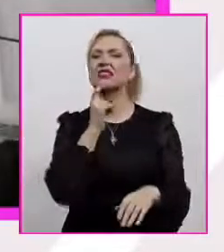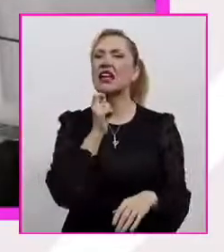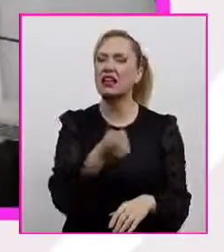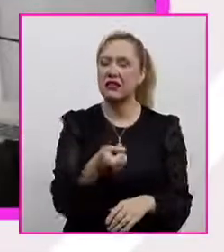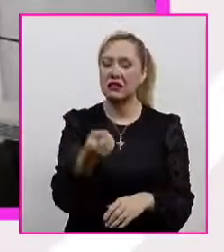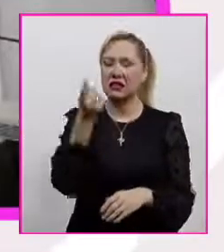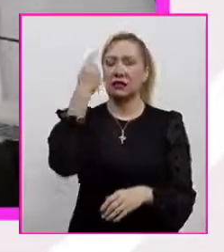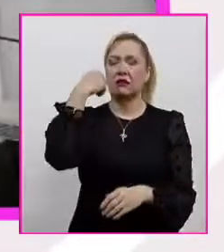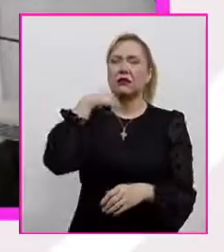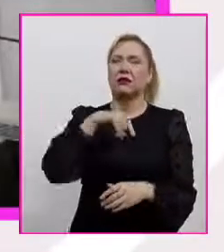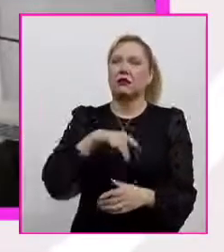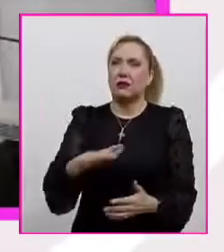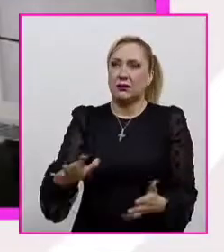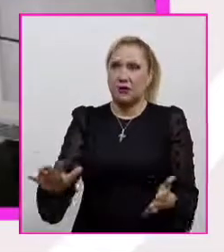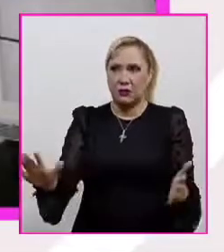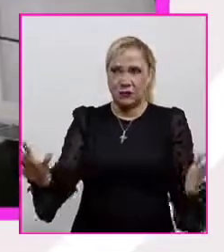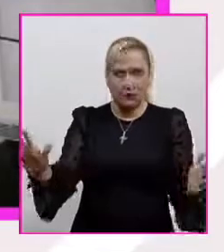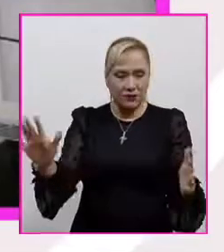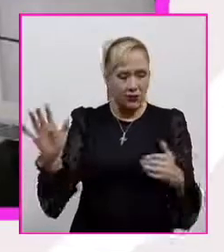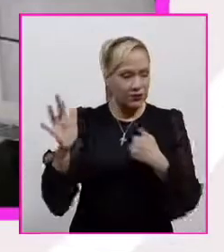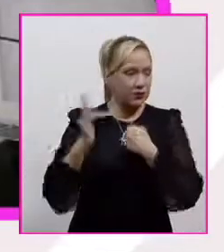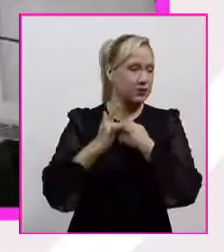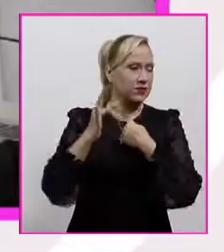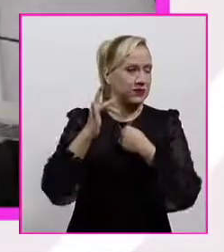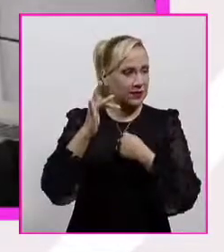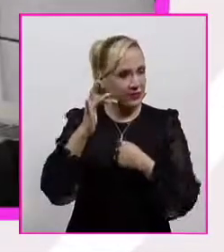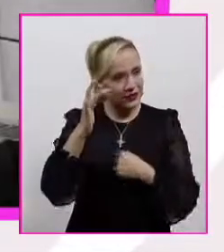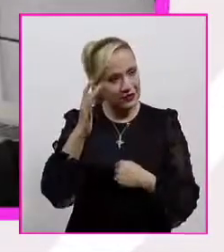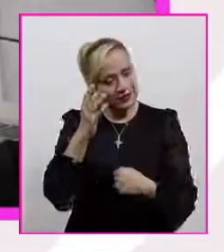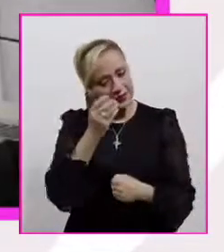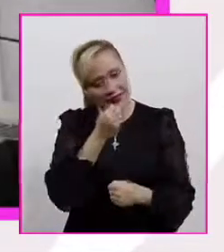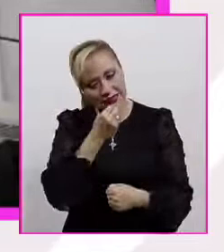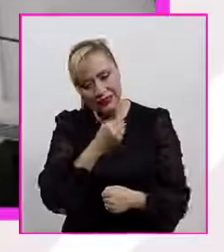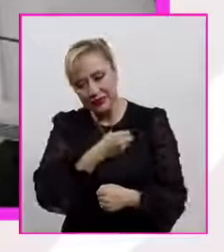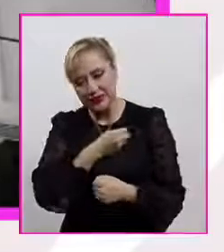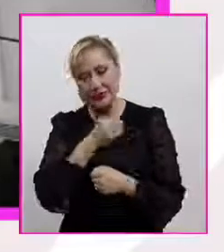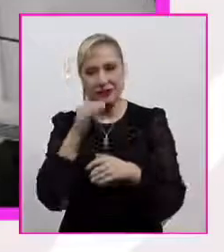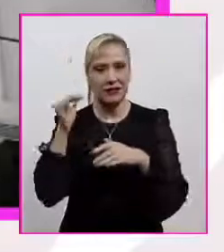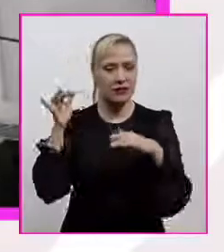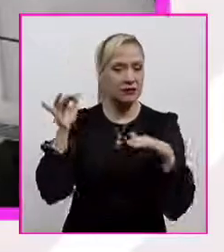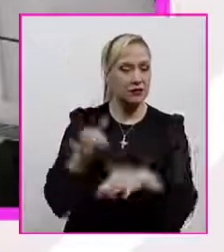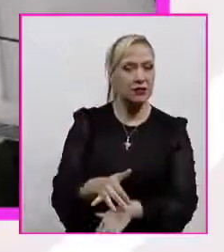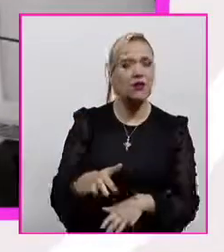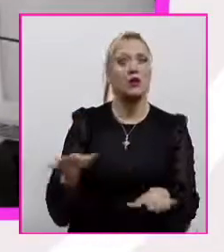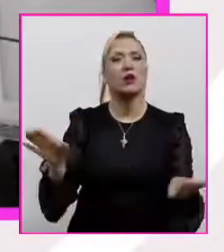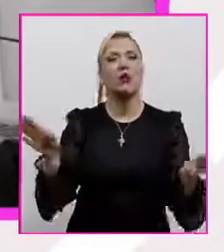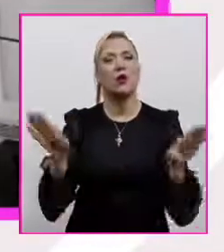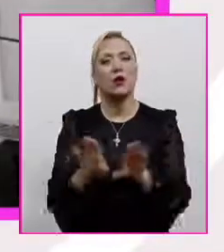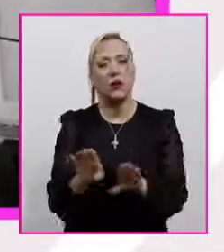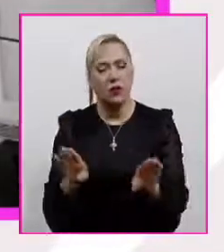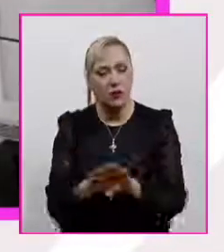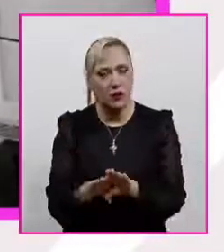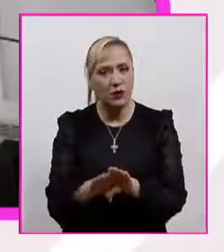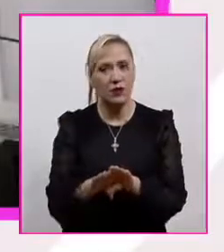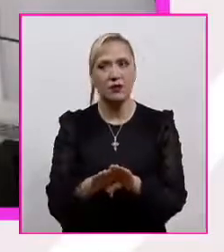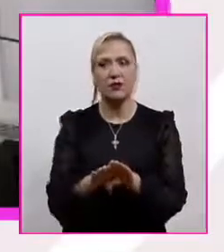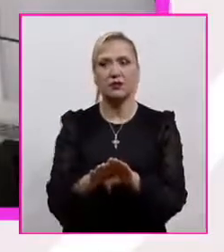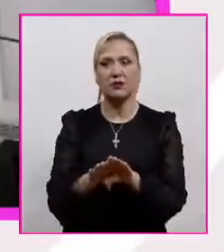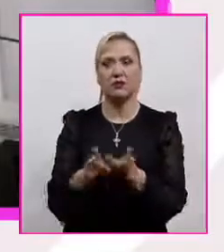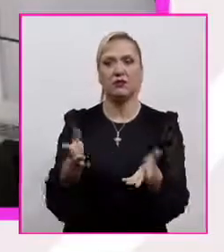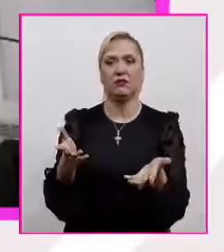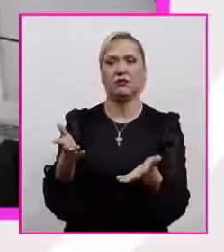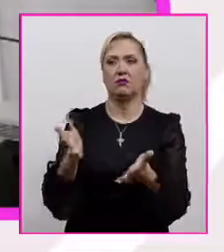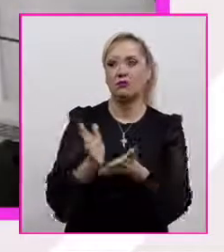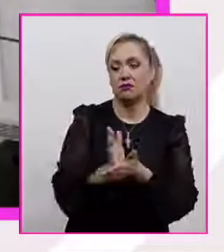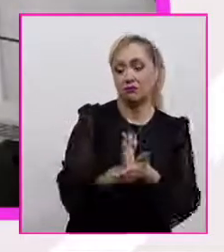personas al vivir estas prácticas racistas. Y cuando se encuentran ante una realidad donde se les aparta,